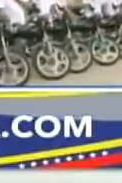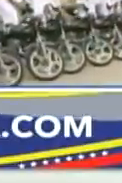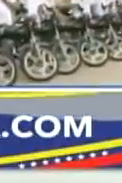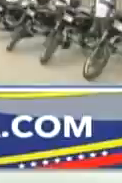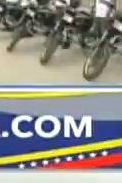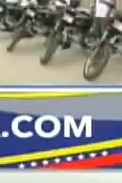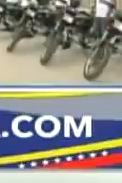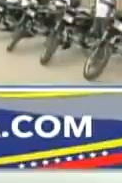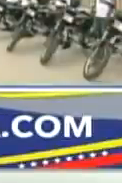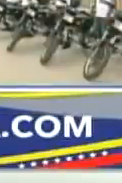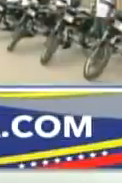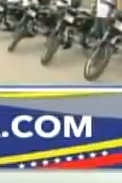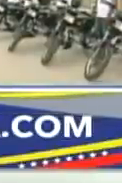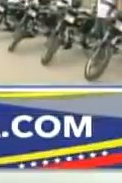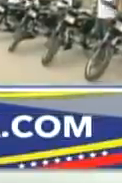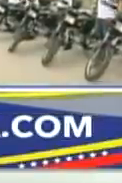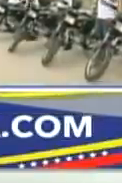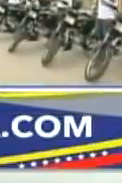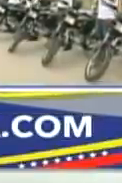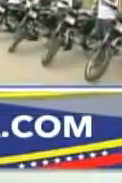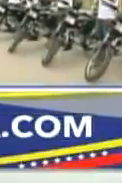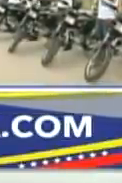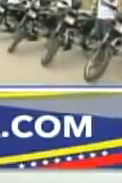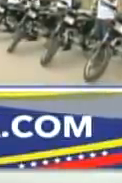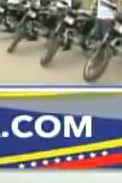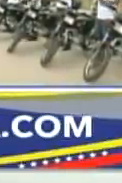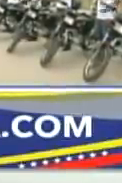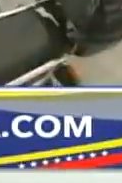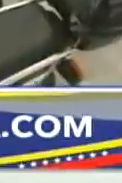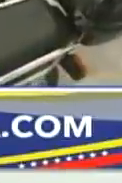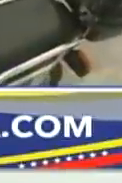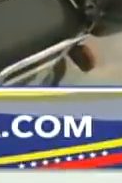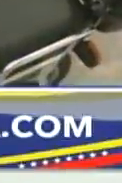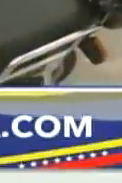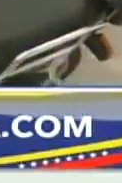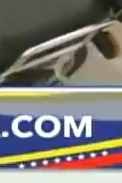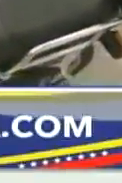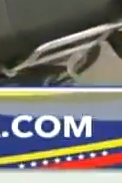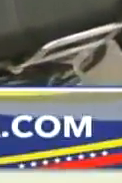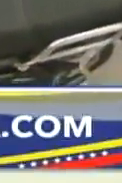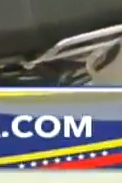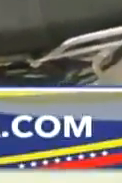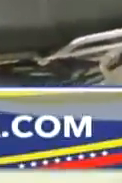Juventud Productiva, la gran misión de la juventud.